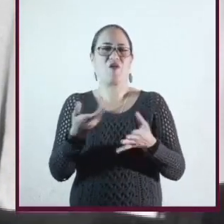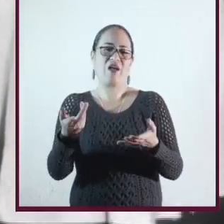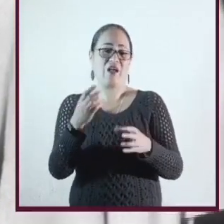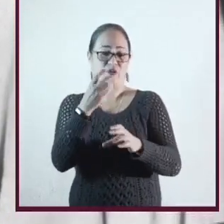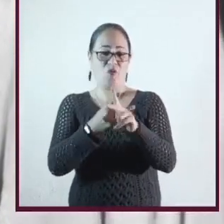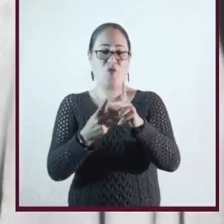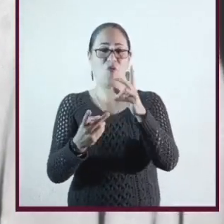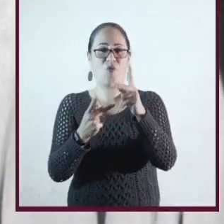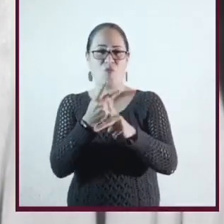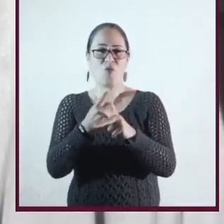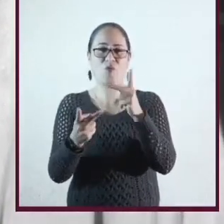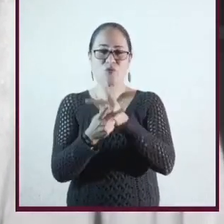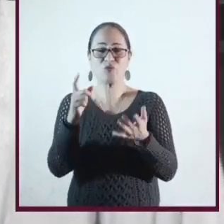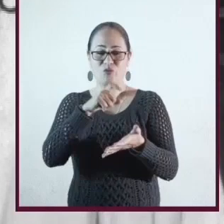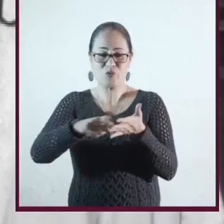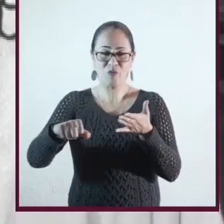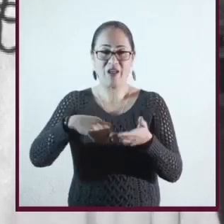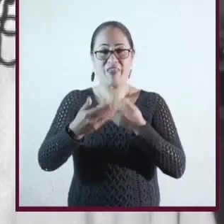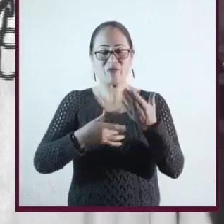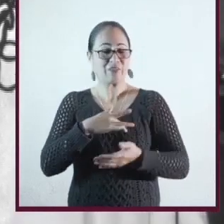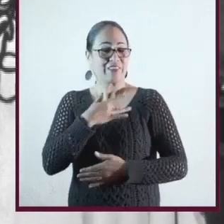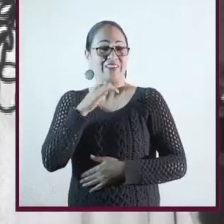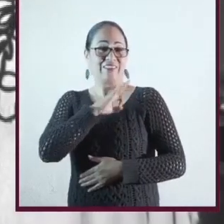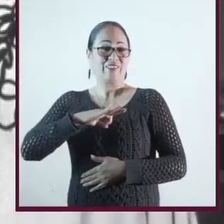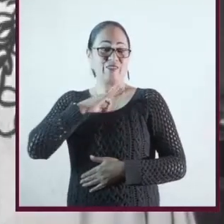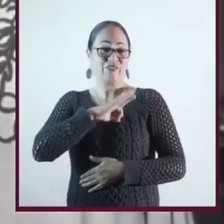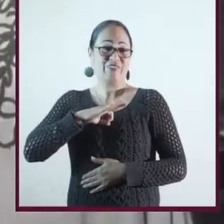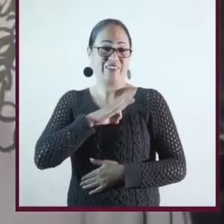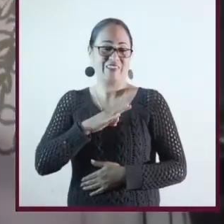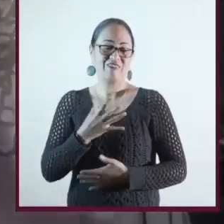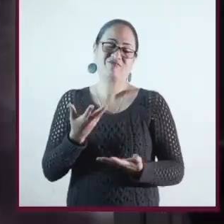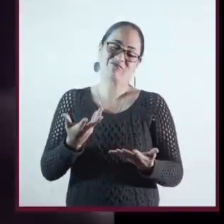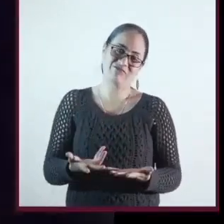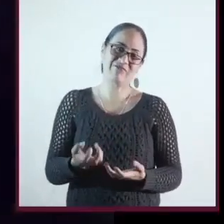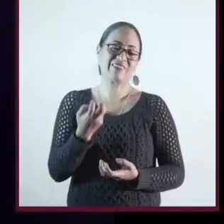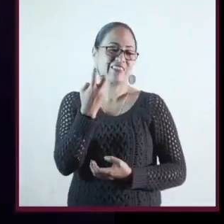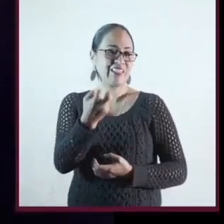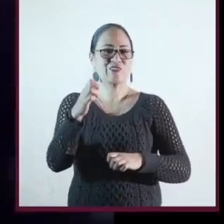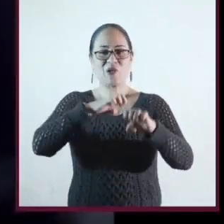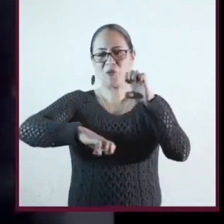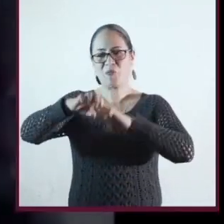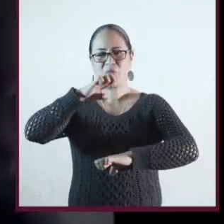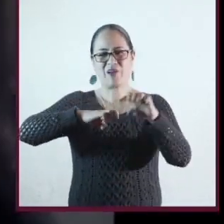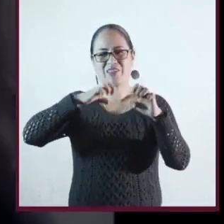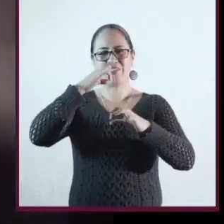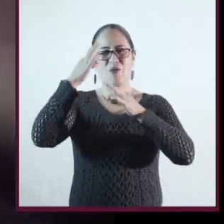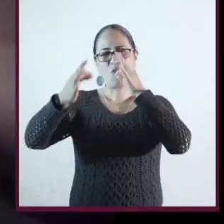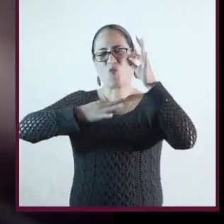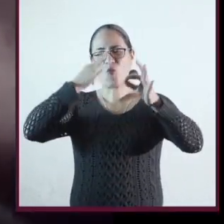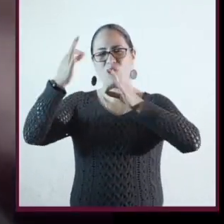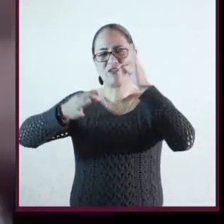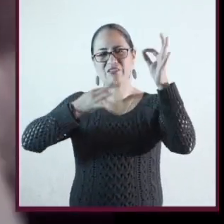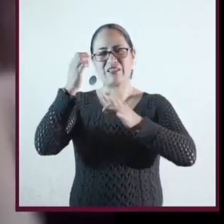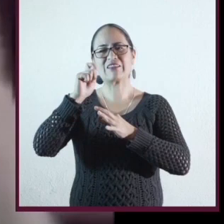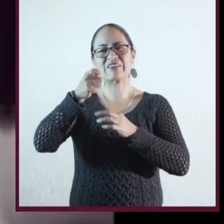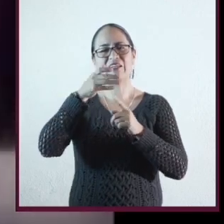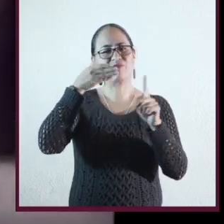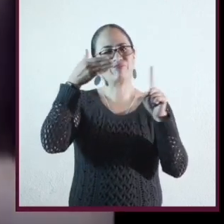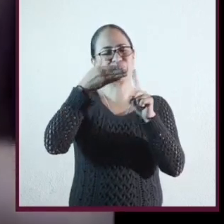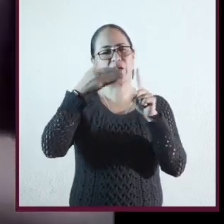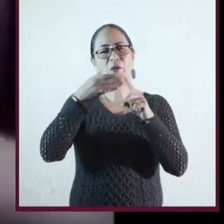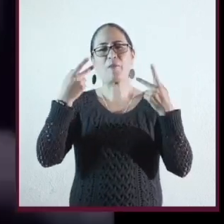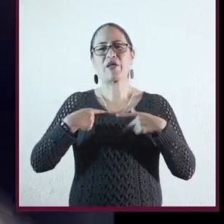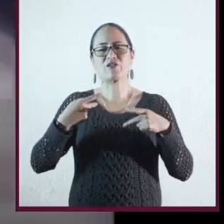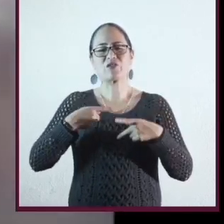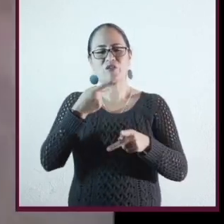siempre ha intentado hacer eso. Su función es que la gente compre los productos que le hicieron creer que necesita. Cuando hubo